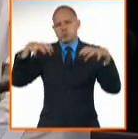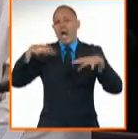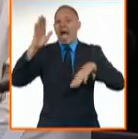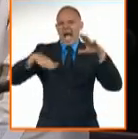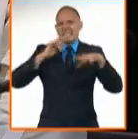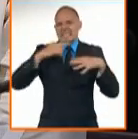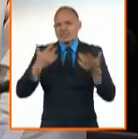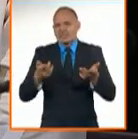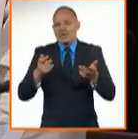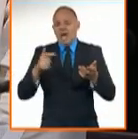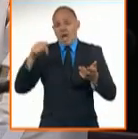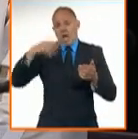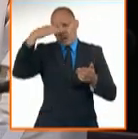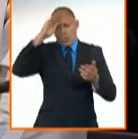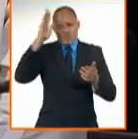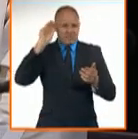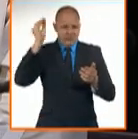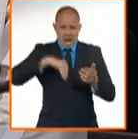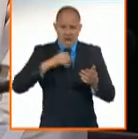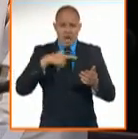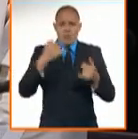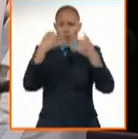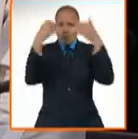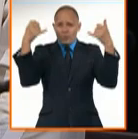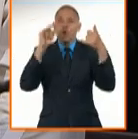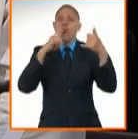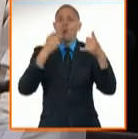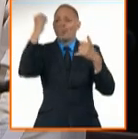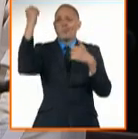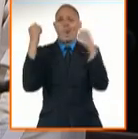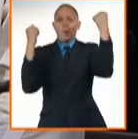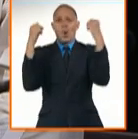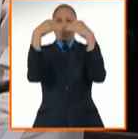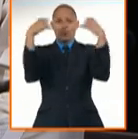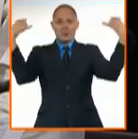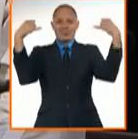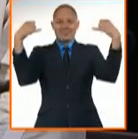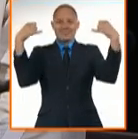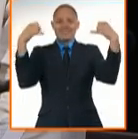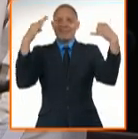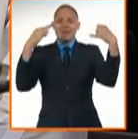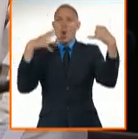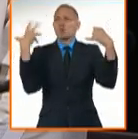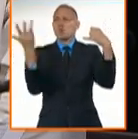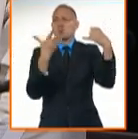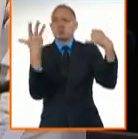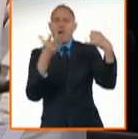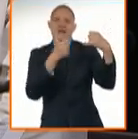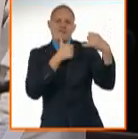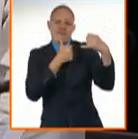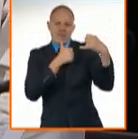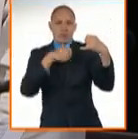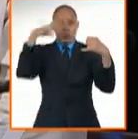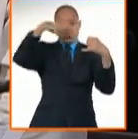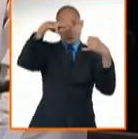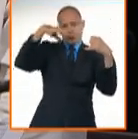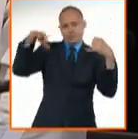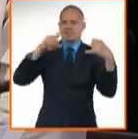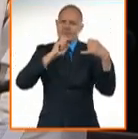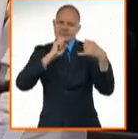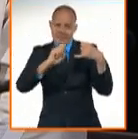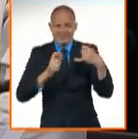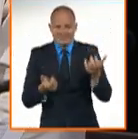y están selladas por las inclemencias tiempos importó los factores naturales que pueden